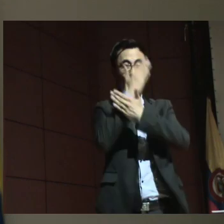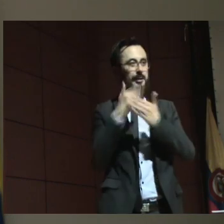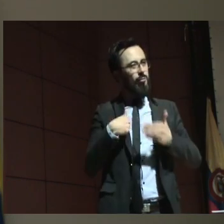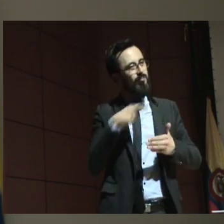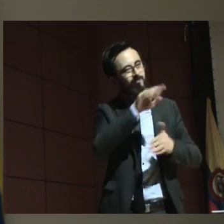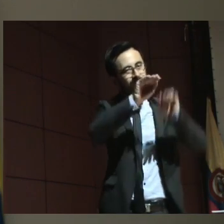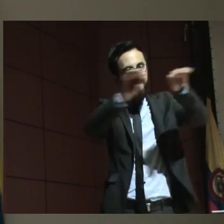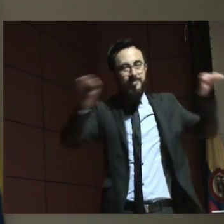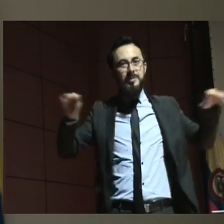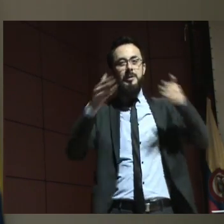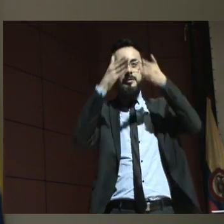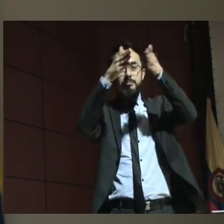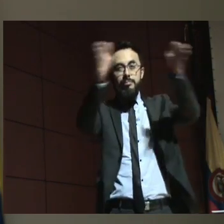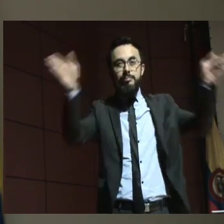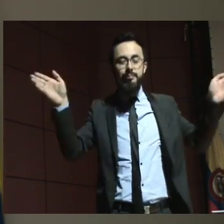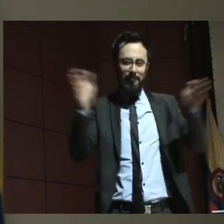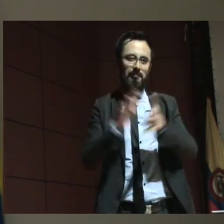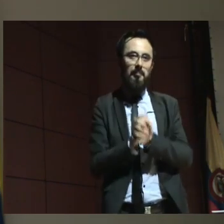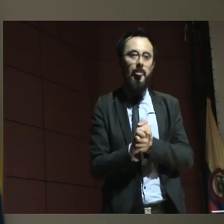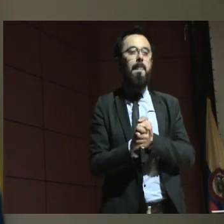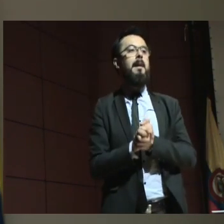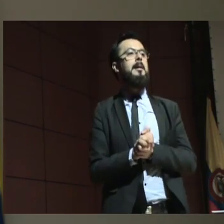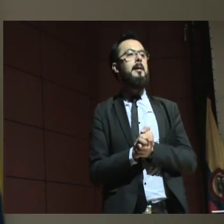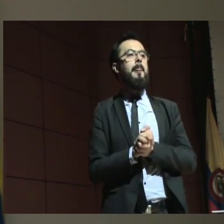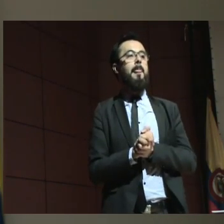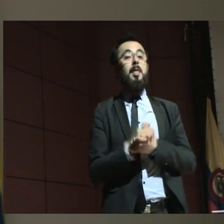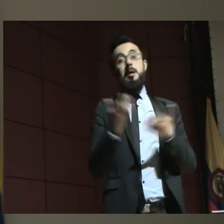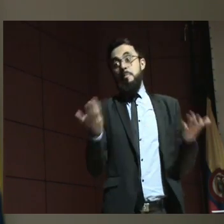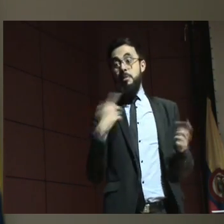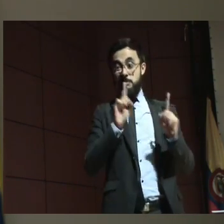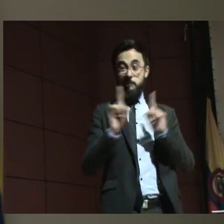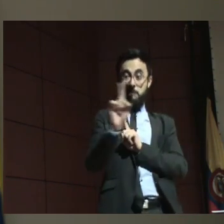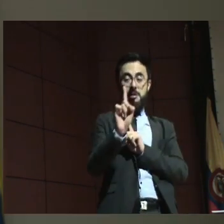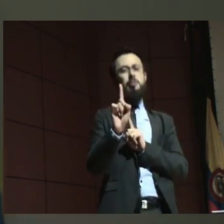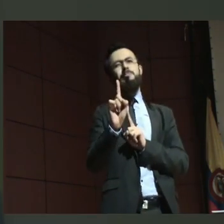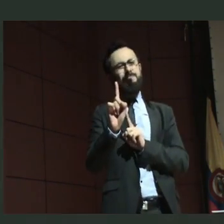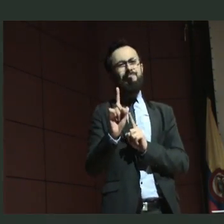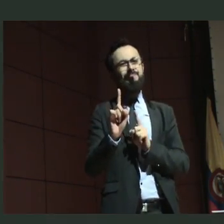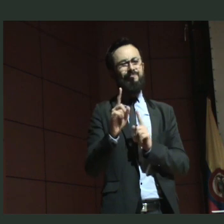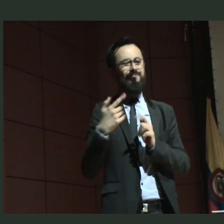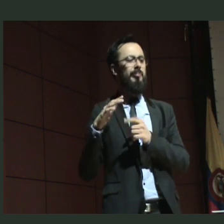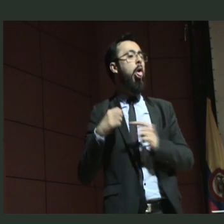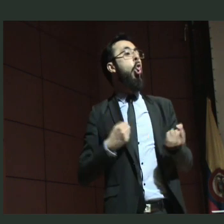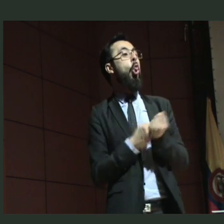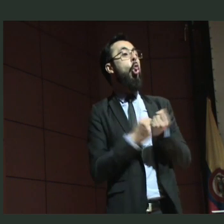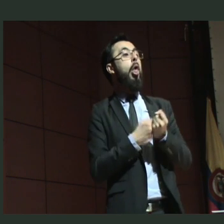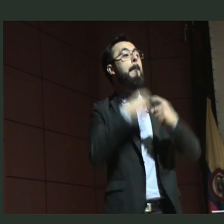las mismas a futuro como una forma de violencia de género. Muchas gracias.